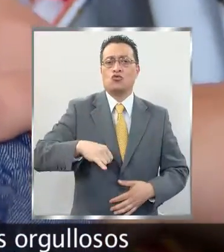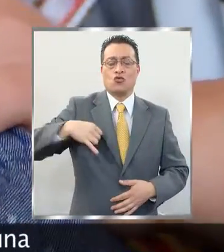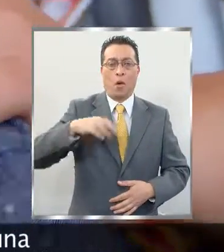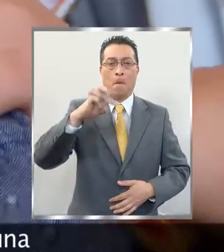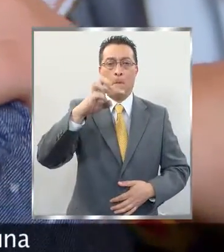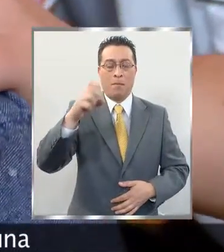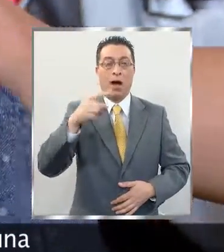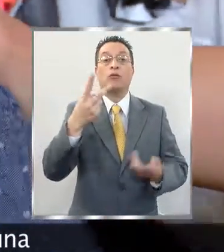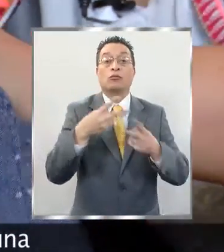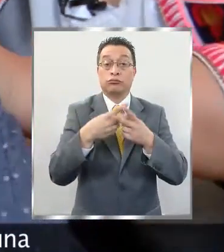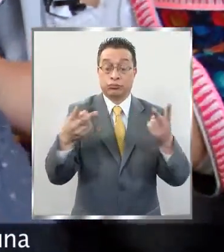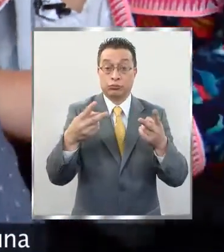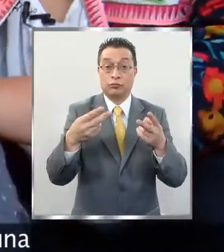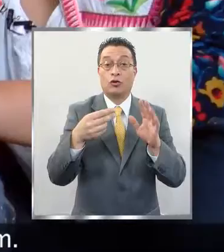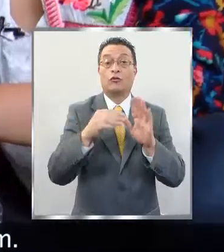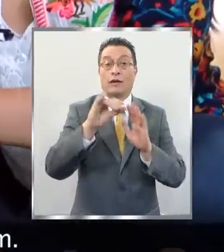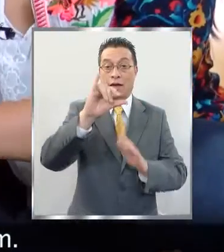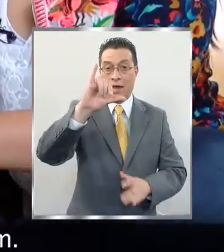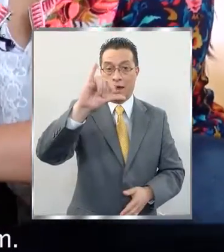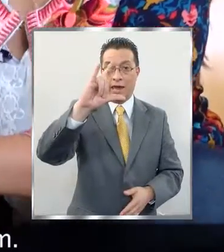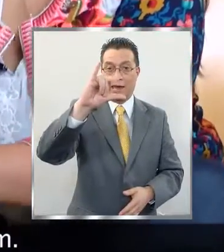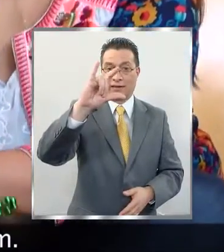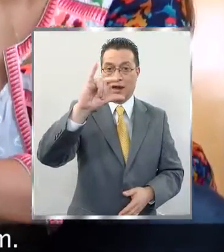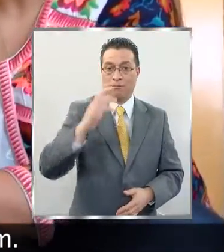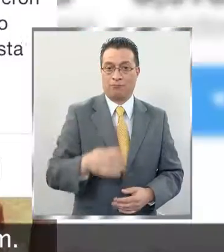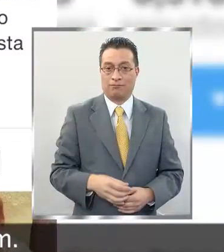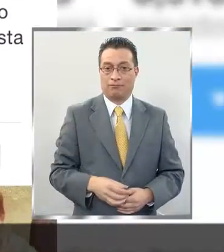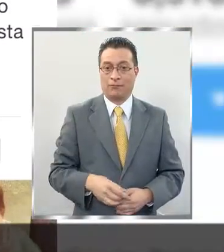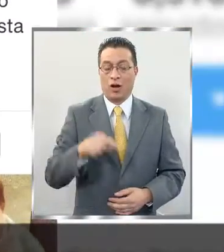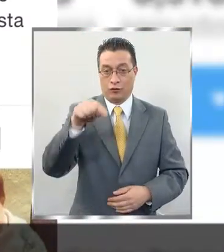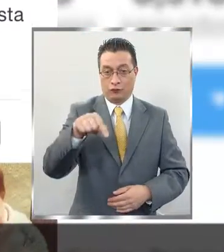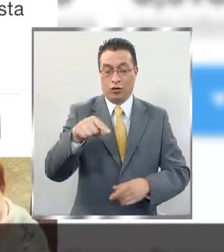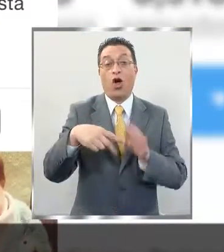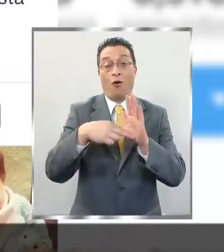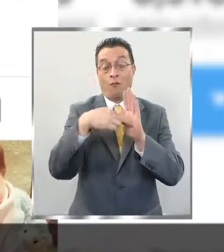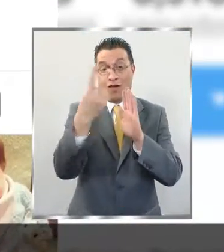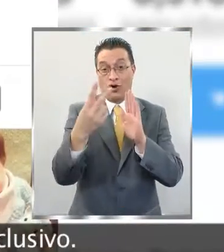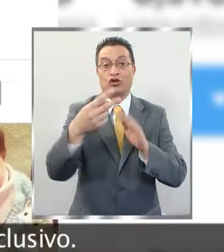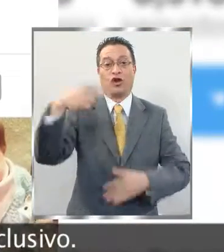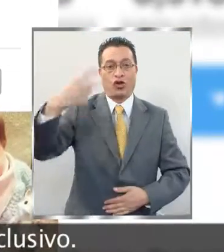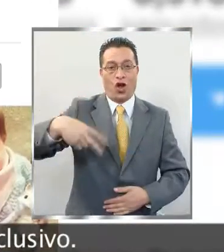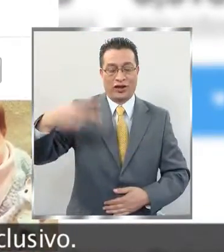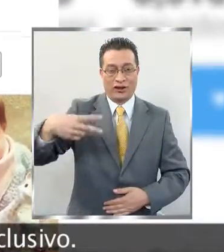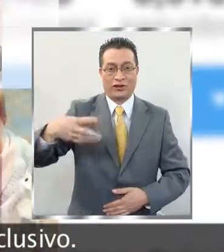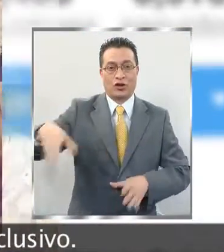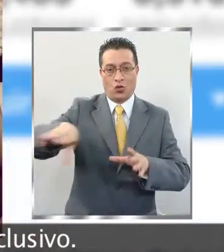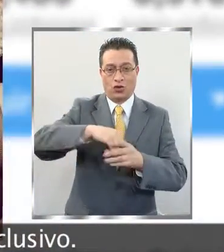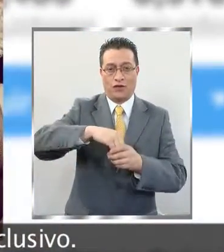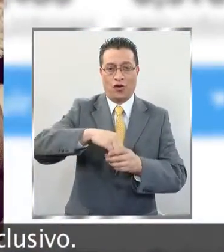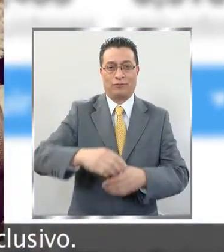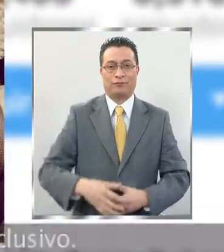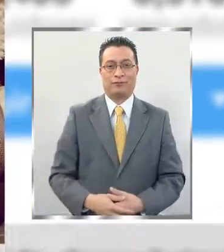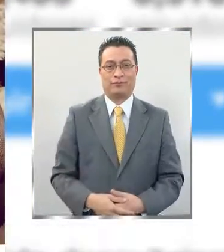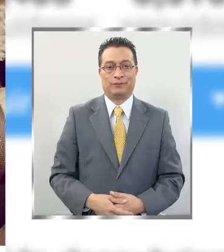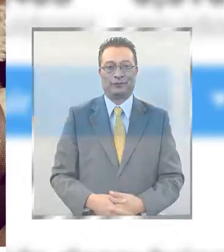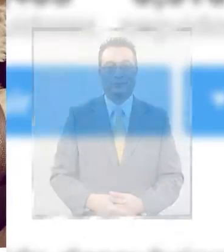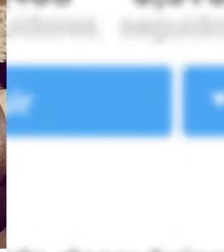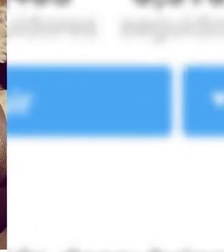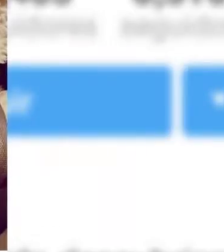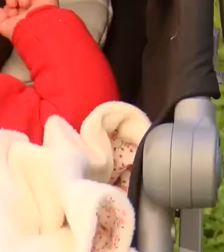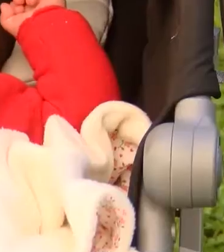orgullosos papás a través de una cuenta en Instagram. Esto y más, hoy en Portavoz Noticias Inclusivo.